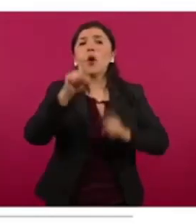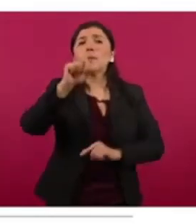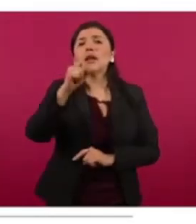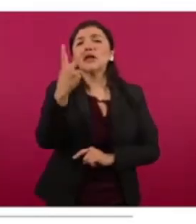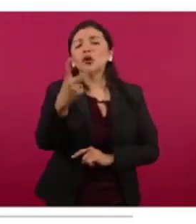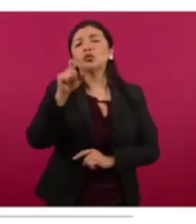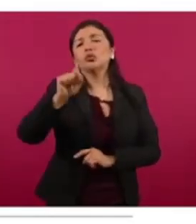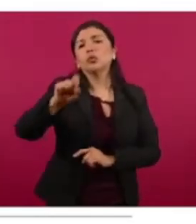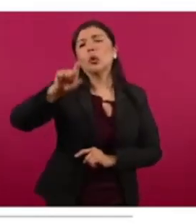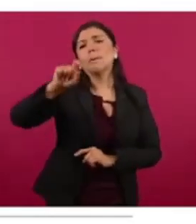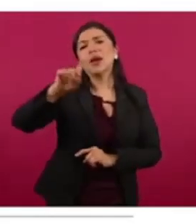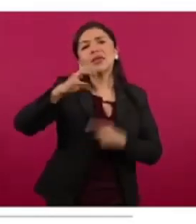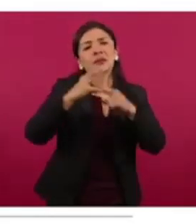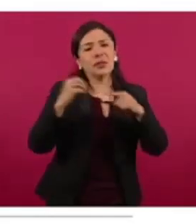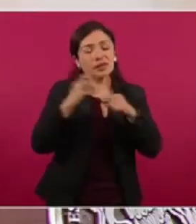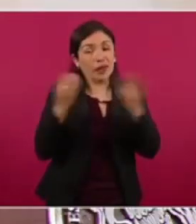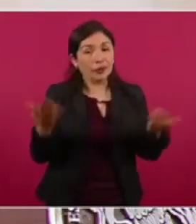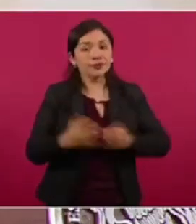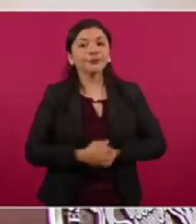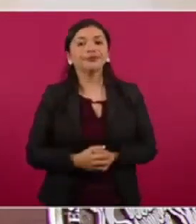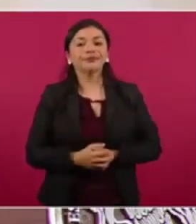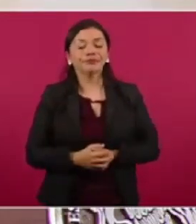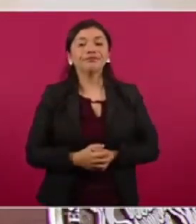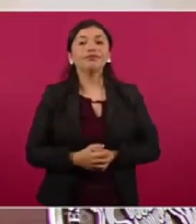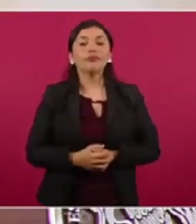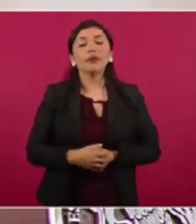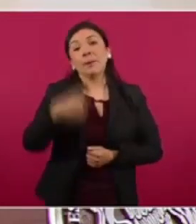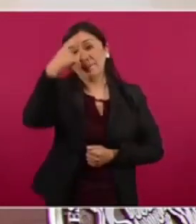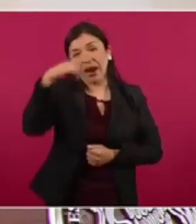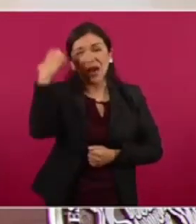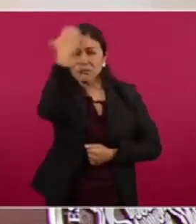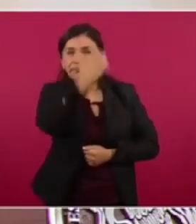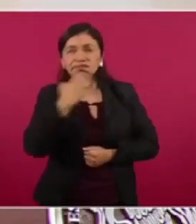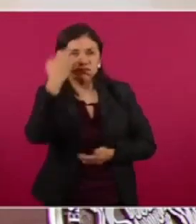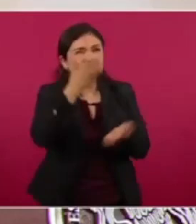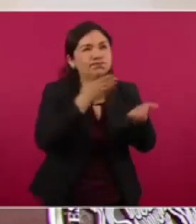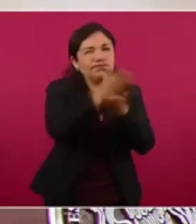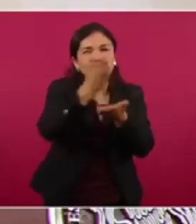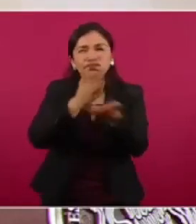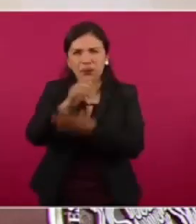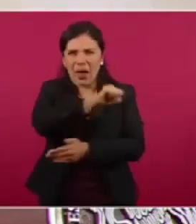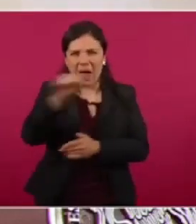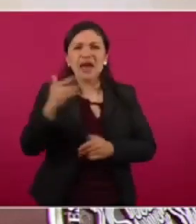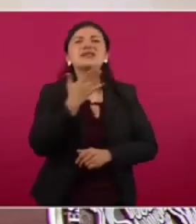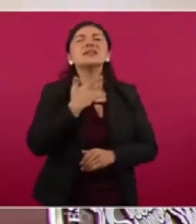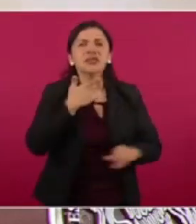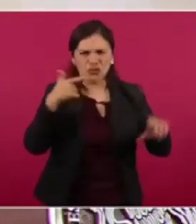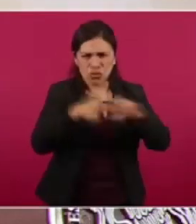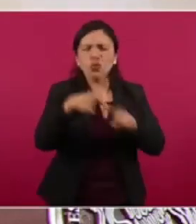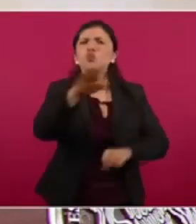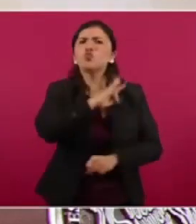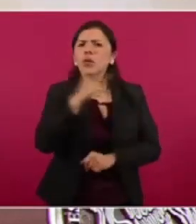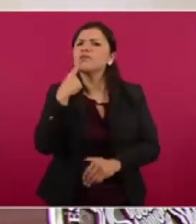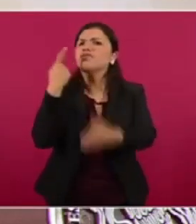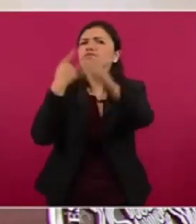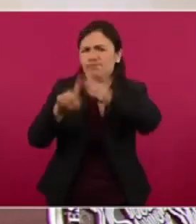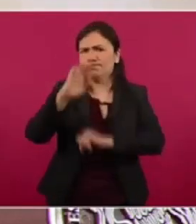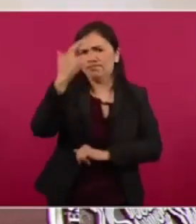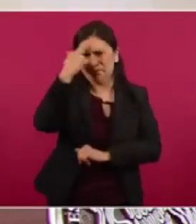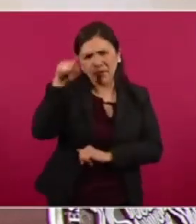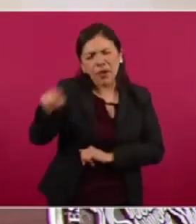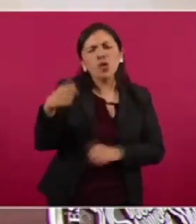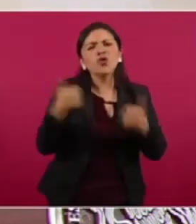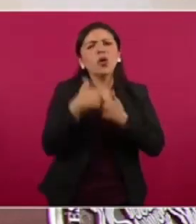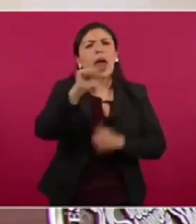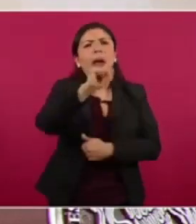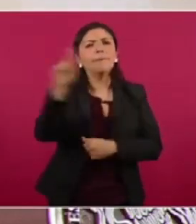con 20 centavos. En el tema de verificaciones, que recuerden, pueden poner sus quejas y denuncias a través de